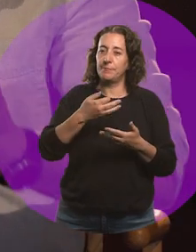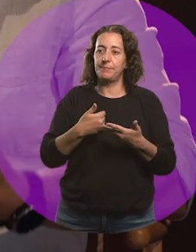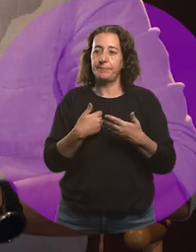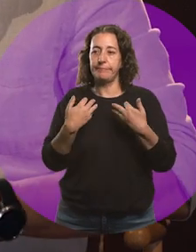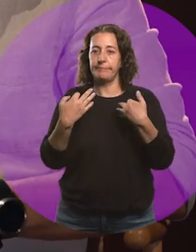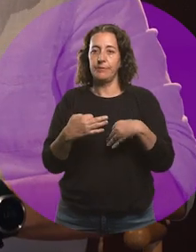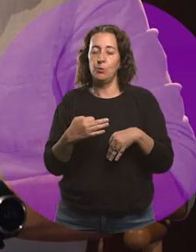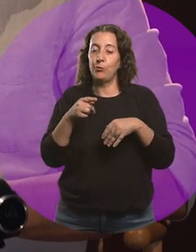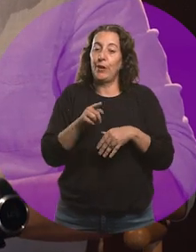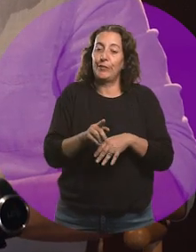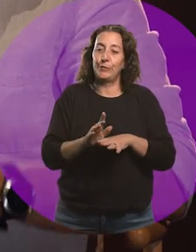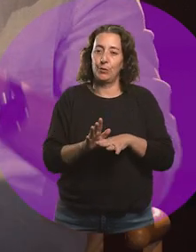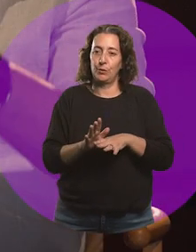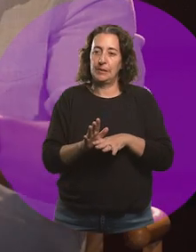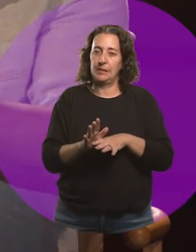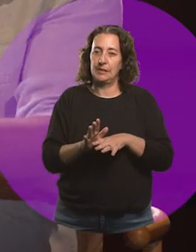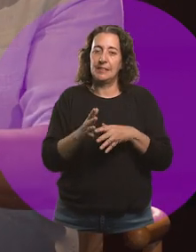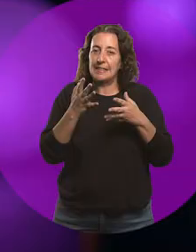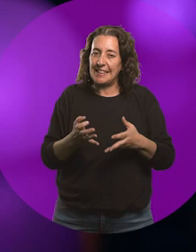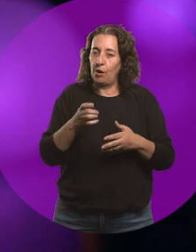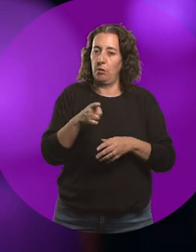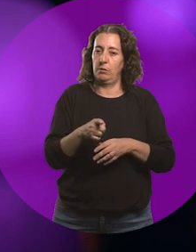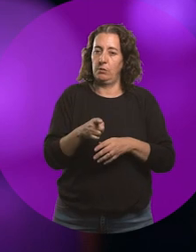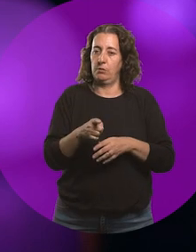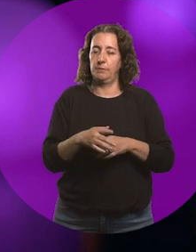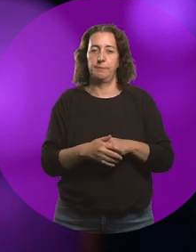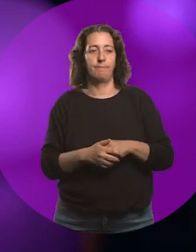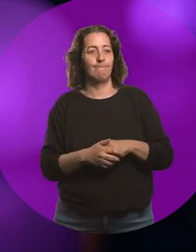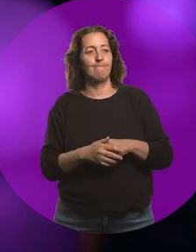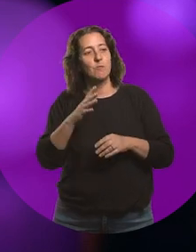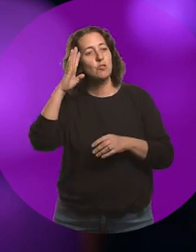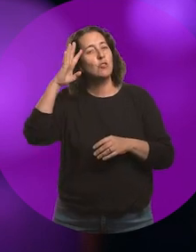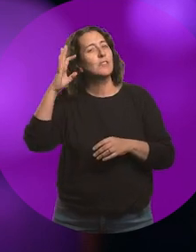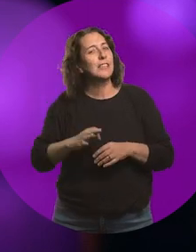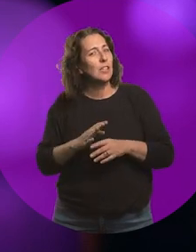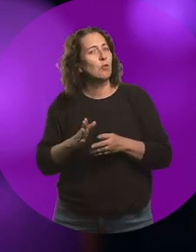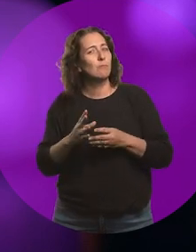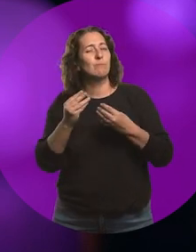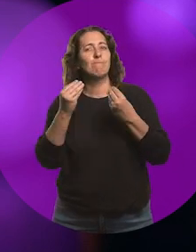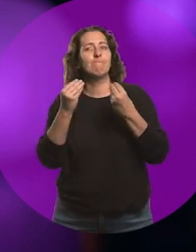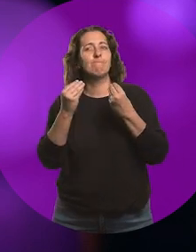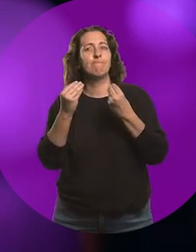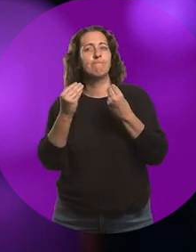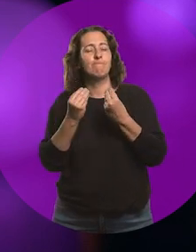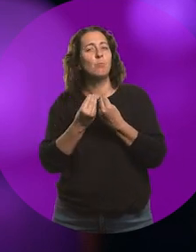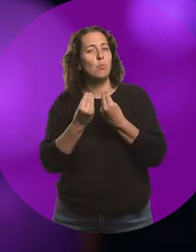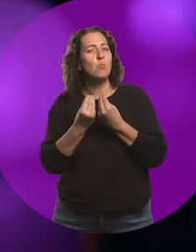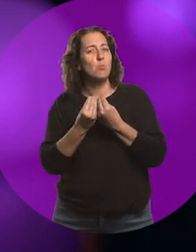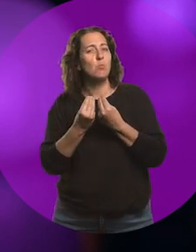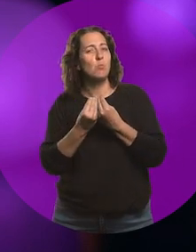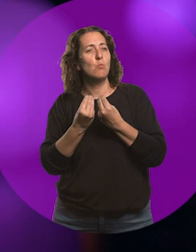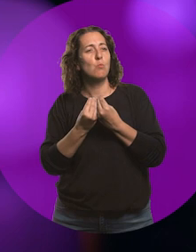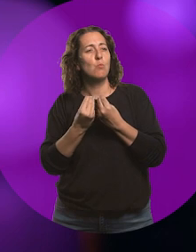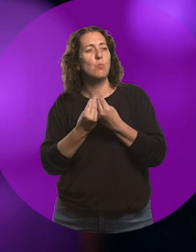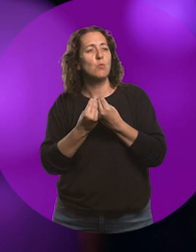tocó hacer esto, quiero hacer esto. Creo que en muchos casos o en